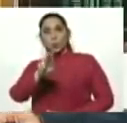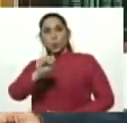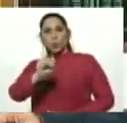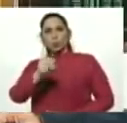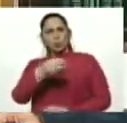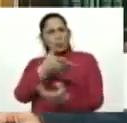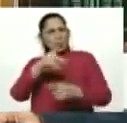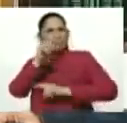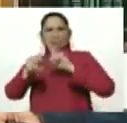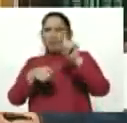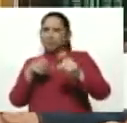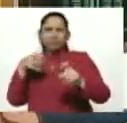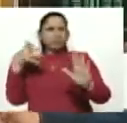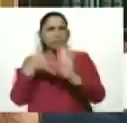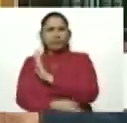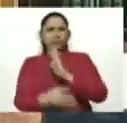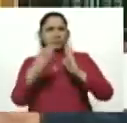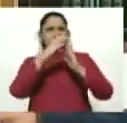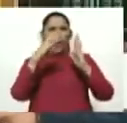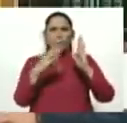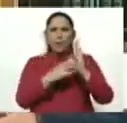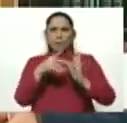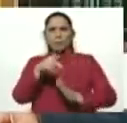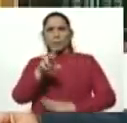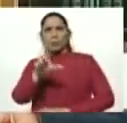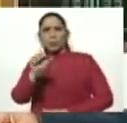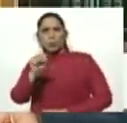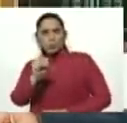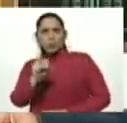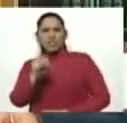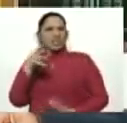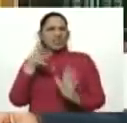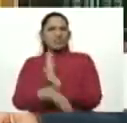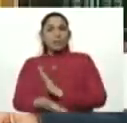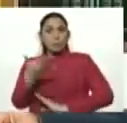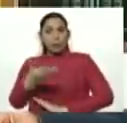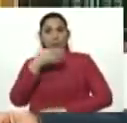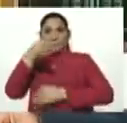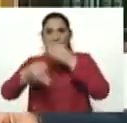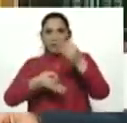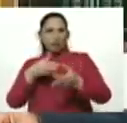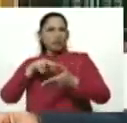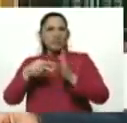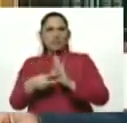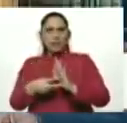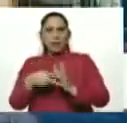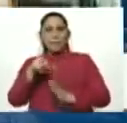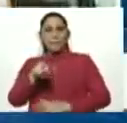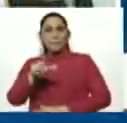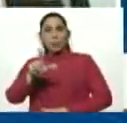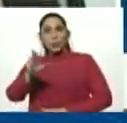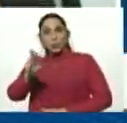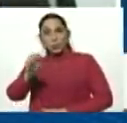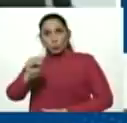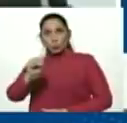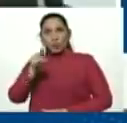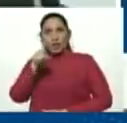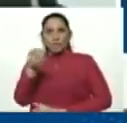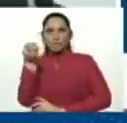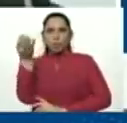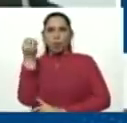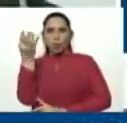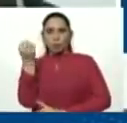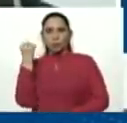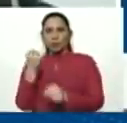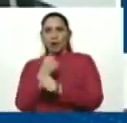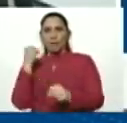Ustedes preguntarán qué es la OPEP Plus, y es importante explicarlo. La OPEP Plus es el foro de